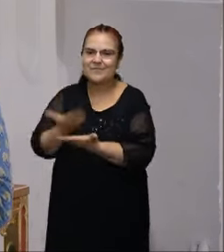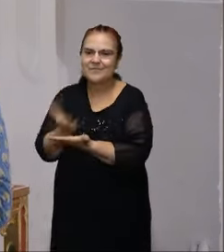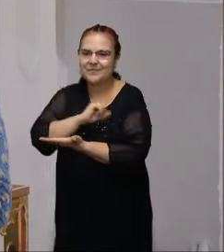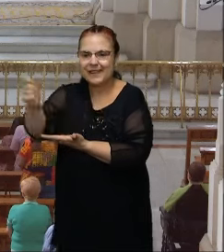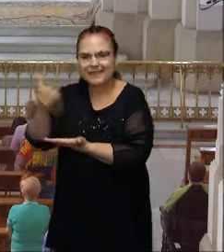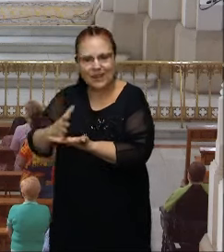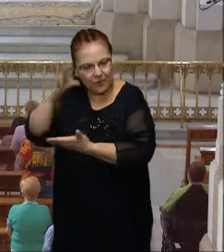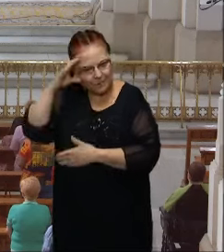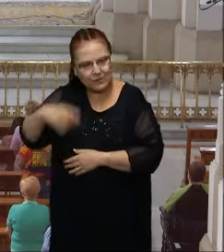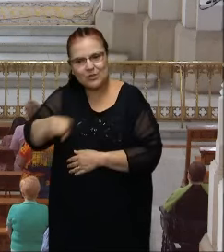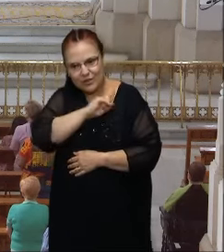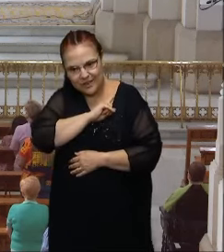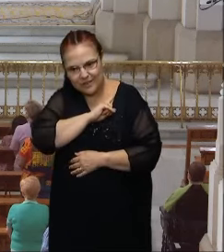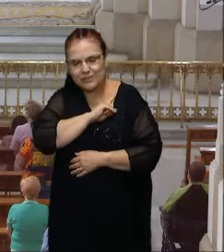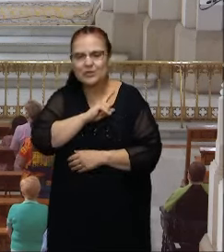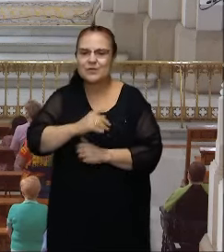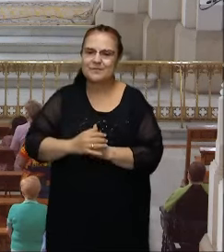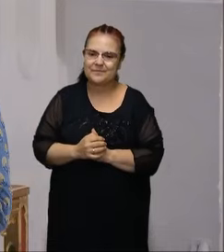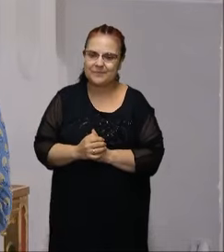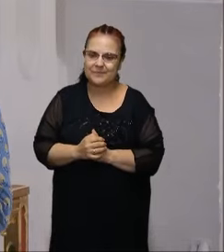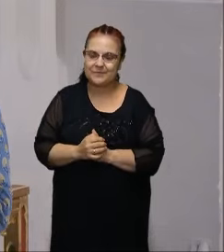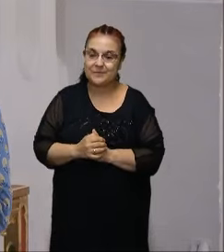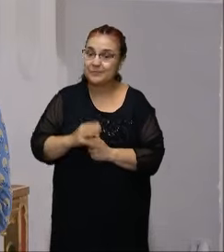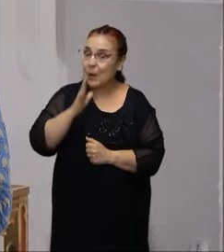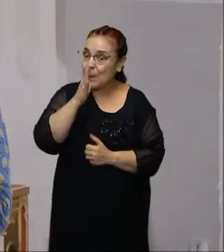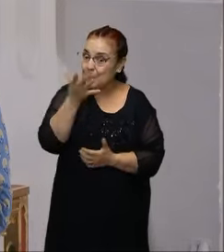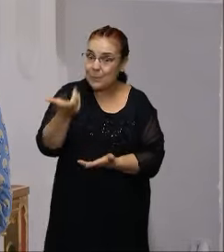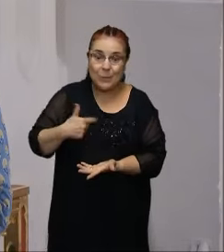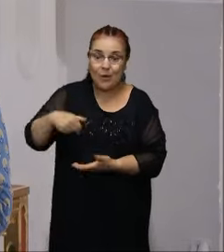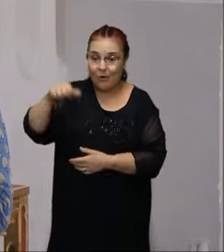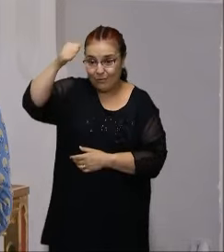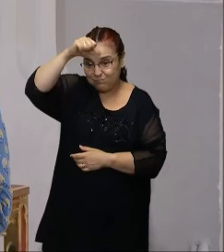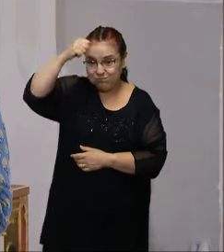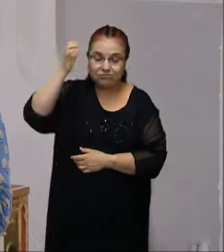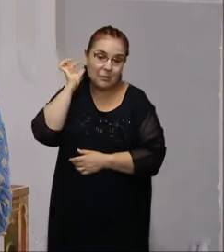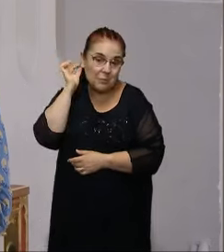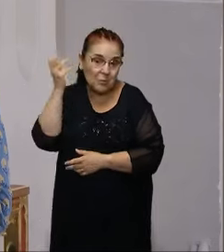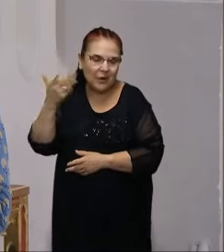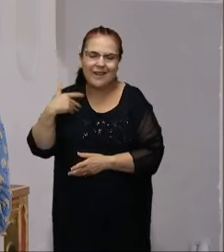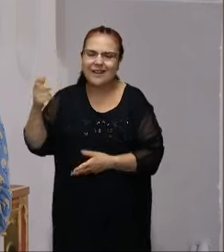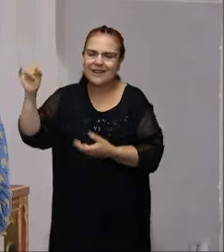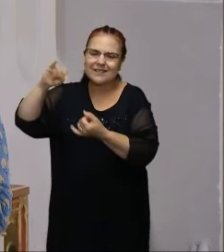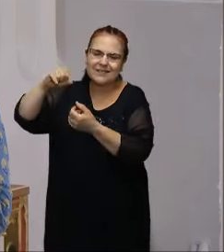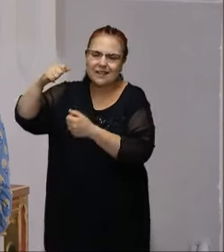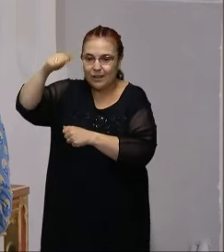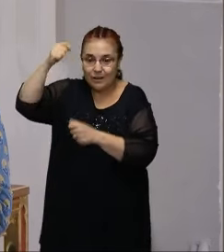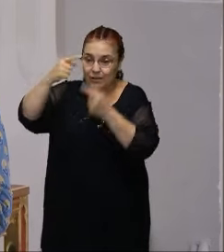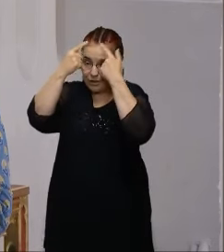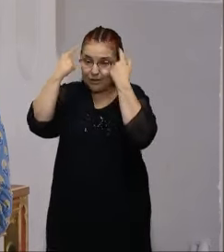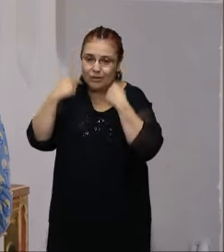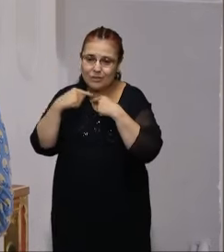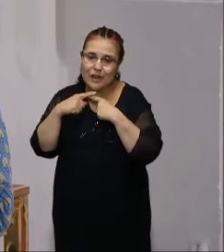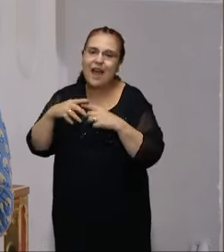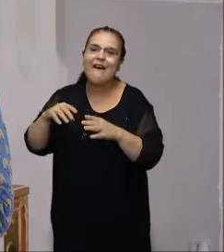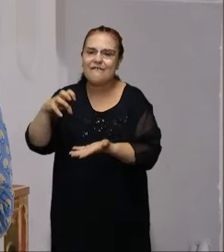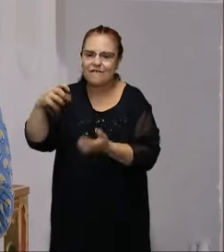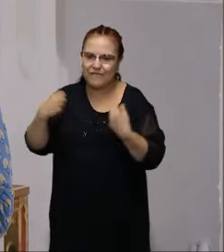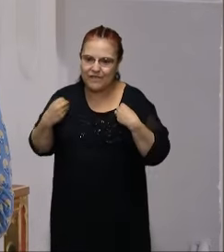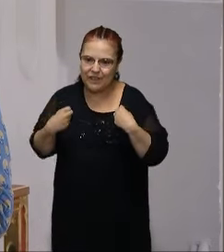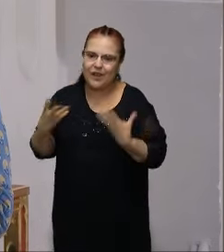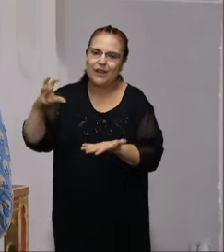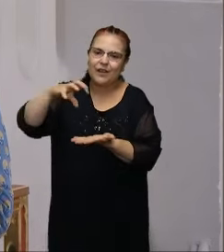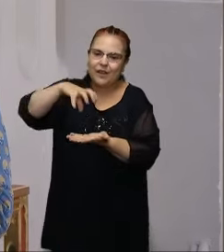al Señor. Te rogamos, óyenos. Por los hombres y mujeres que se han consagrado a Dios en la vida monástica, para